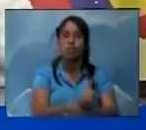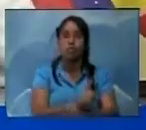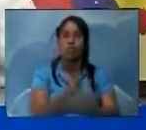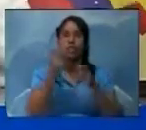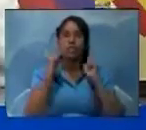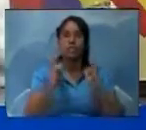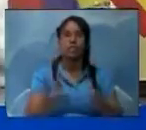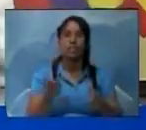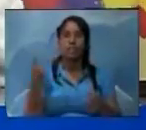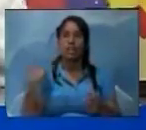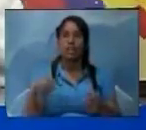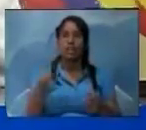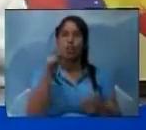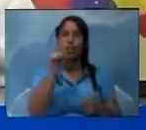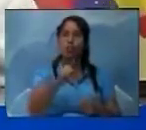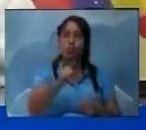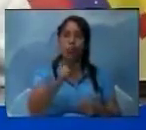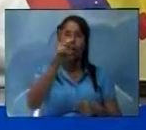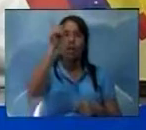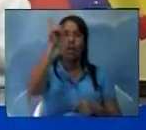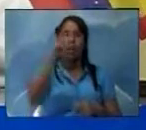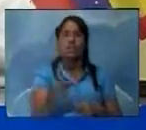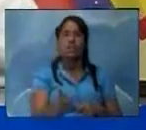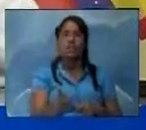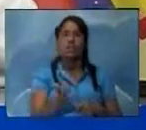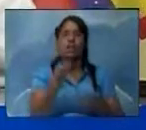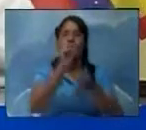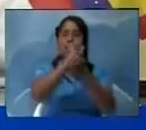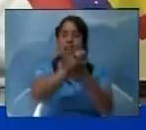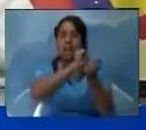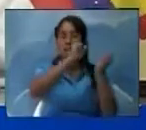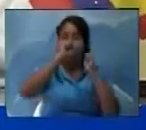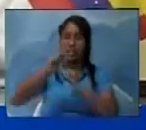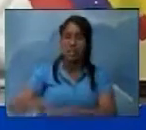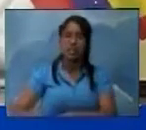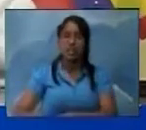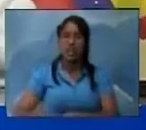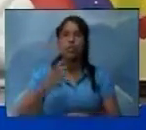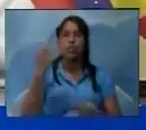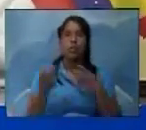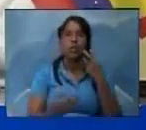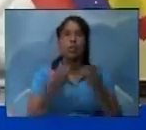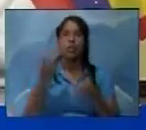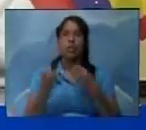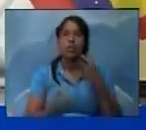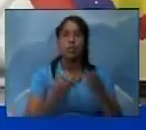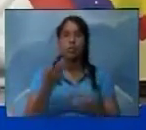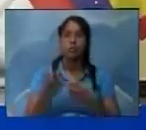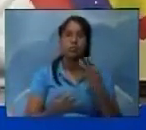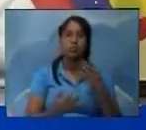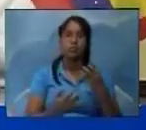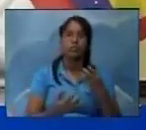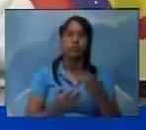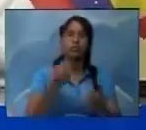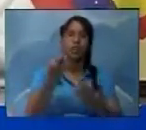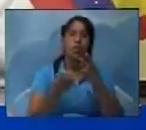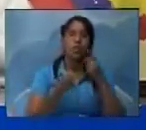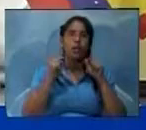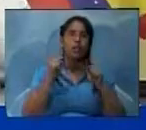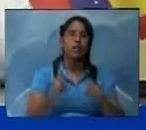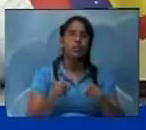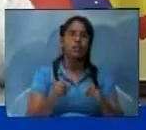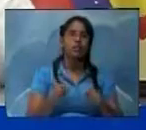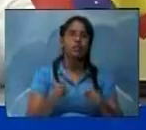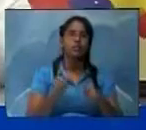hay. Ustedes serán echados en el horno de fuego ardiendo.